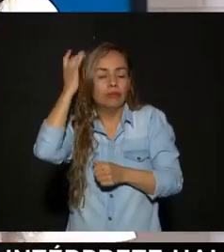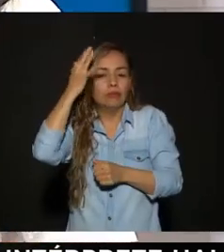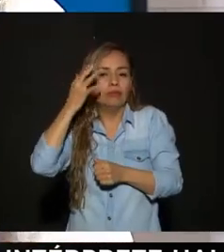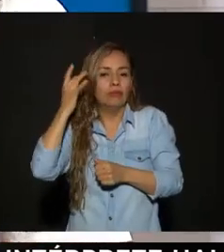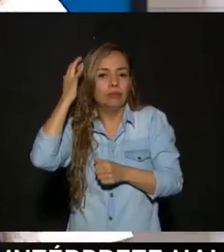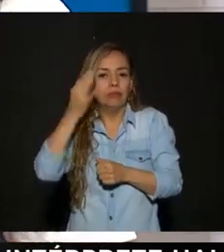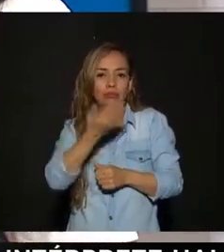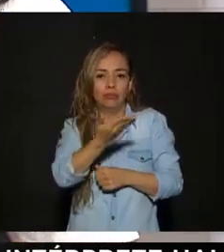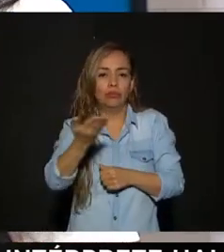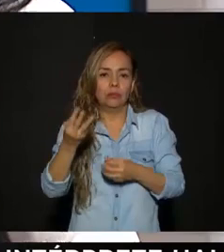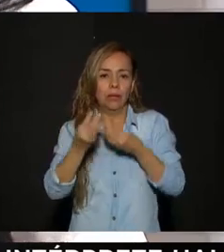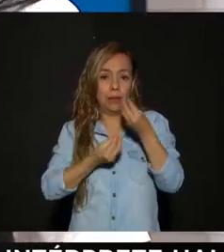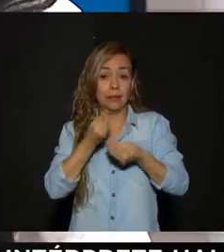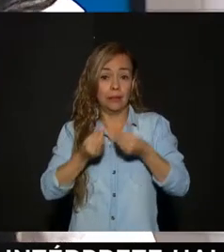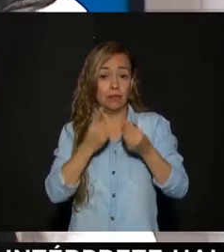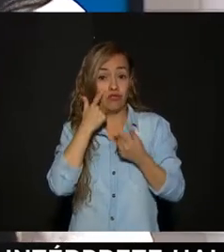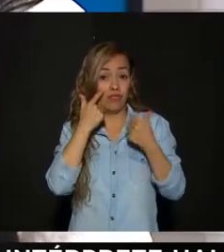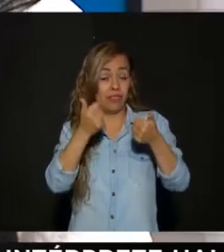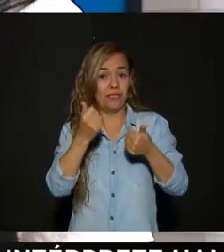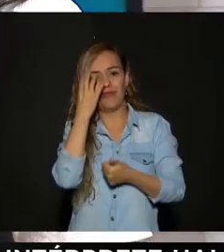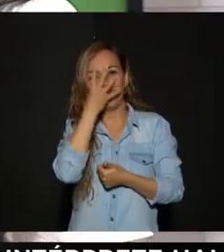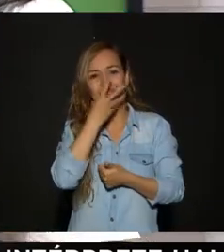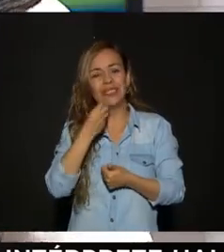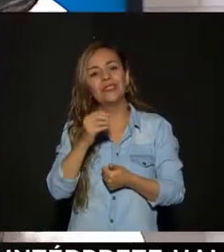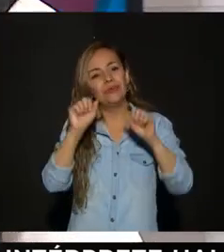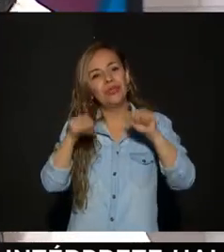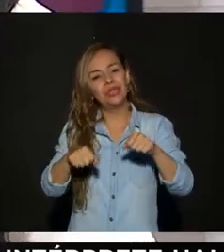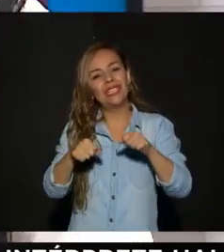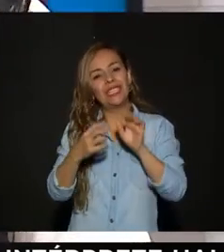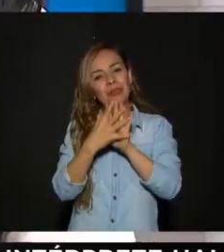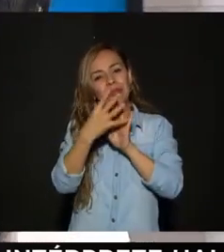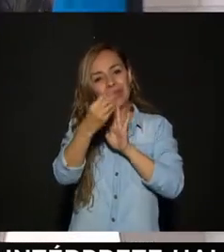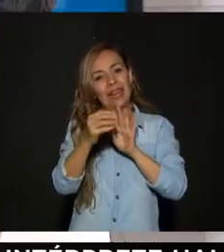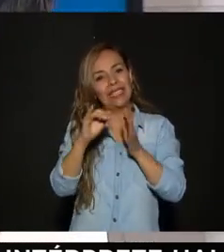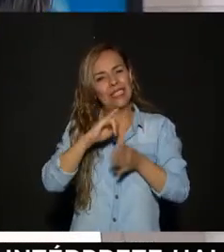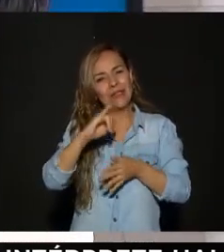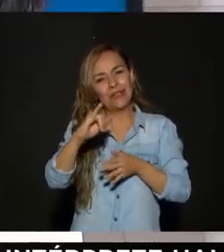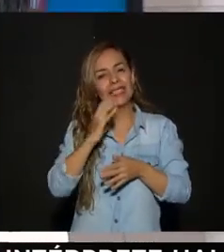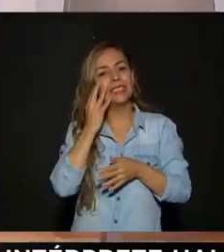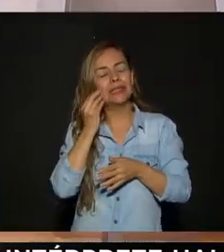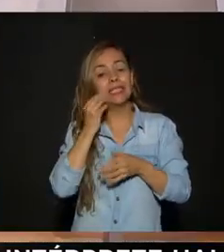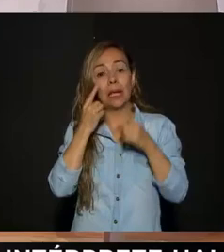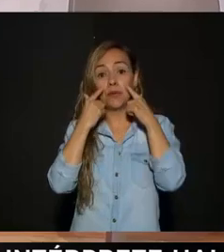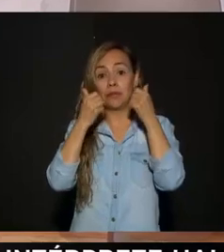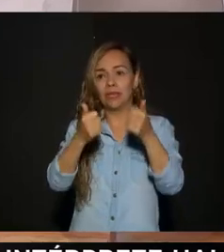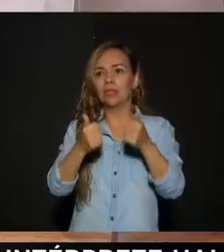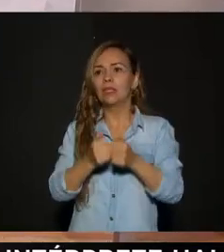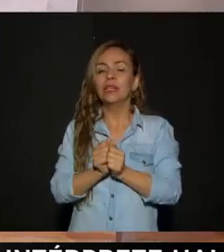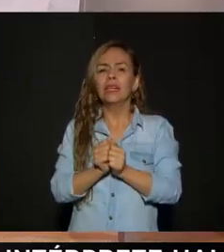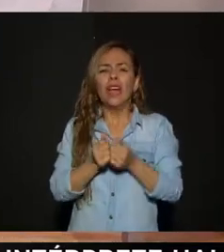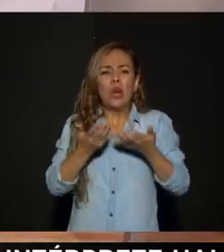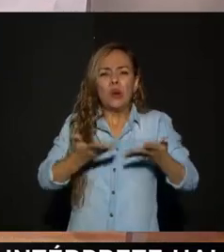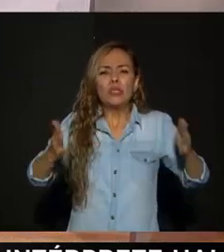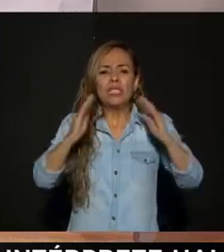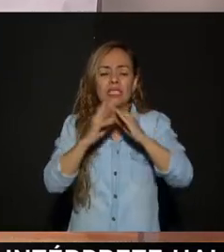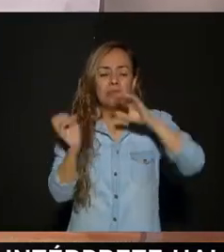tiene cada uno para realizarlo y que se vea súper bonito y poder participar de esa experiencia tan mágica. Así es. La idea es no botar nada, no botemos nada, todo lo